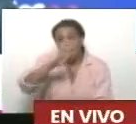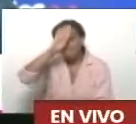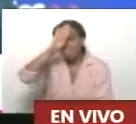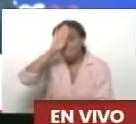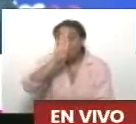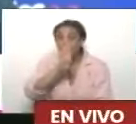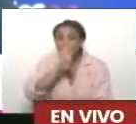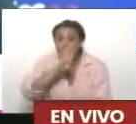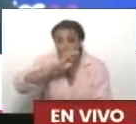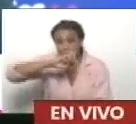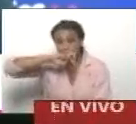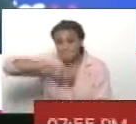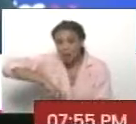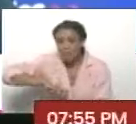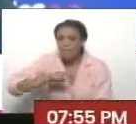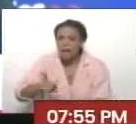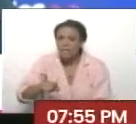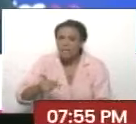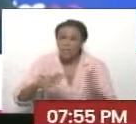es que